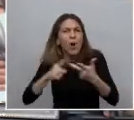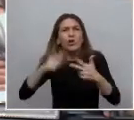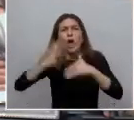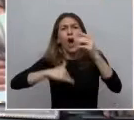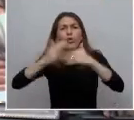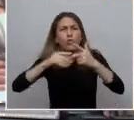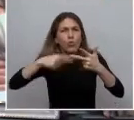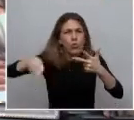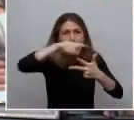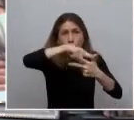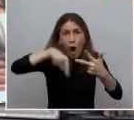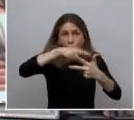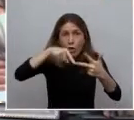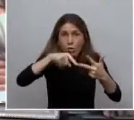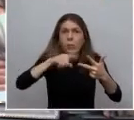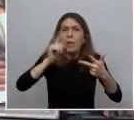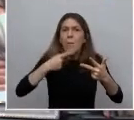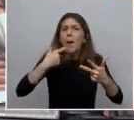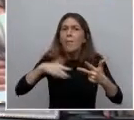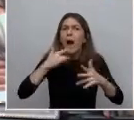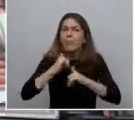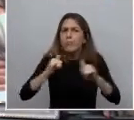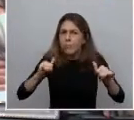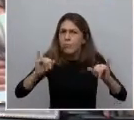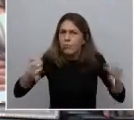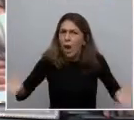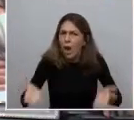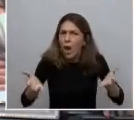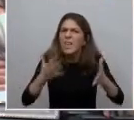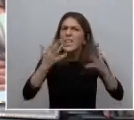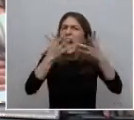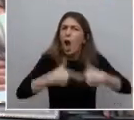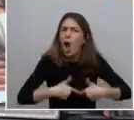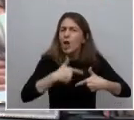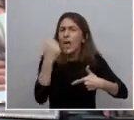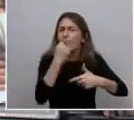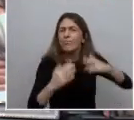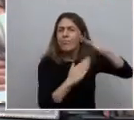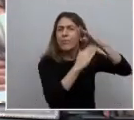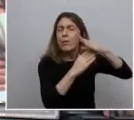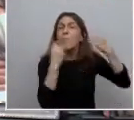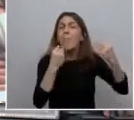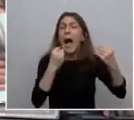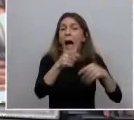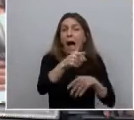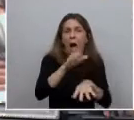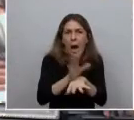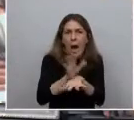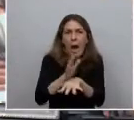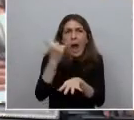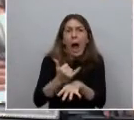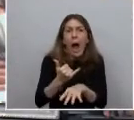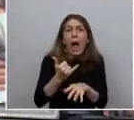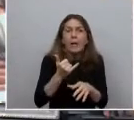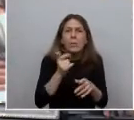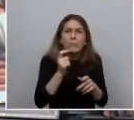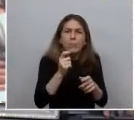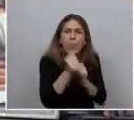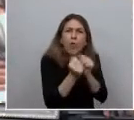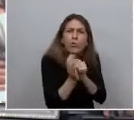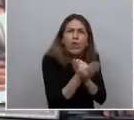construcción. Promoveremos la adaptación de tecnologías de punta para la reducción de emisiones de metano